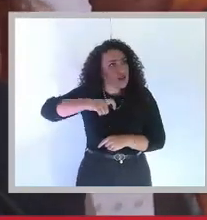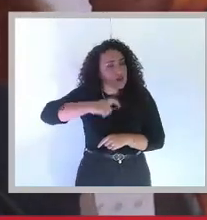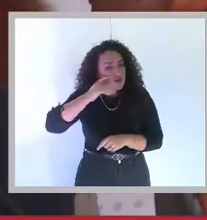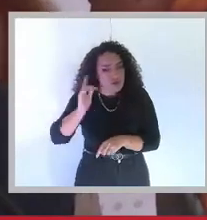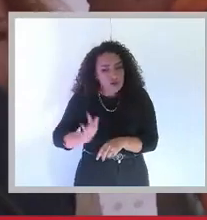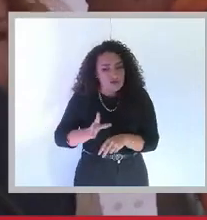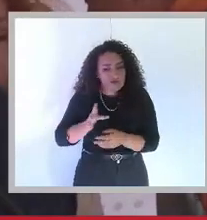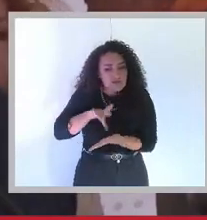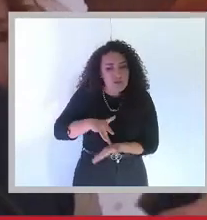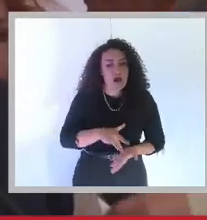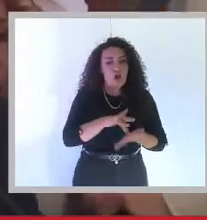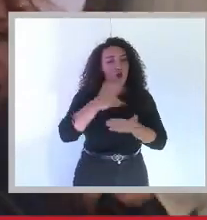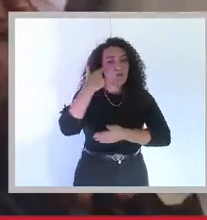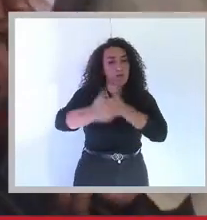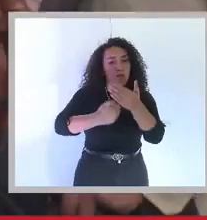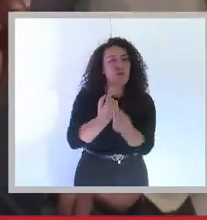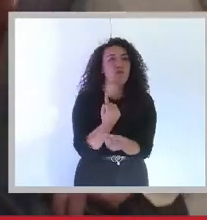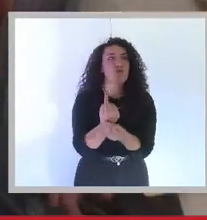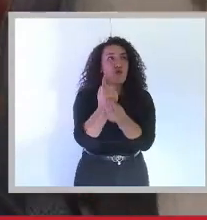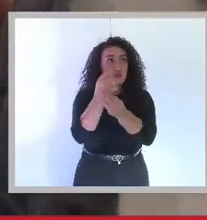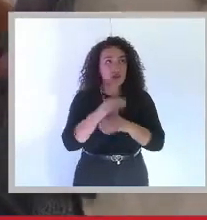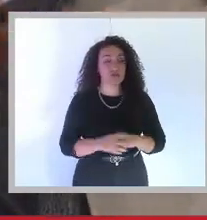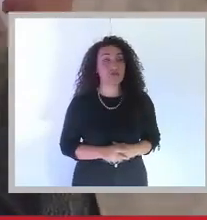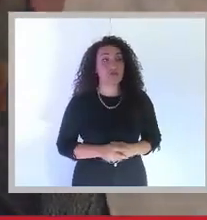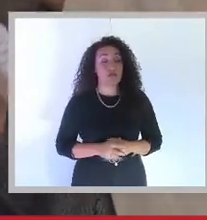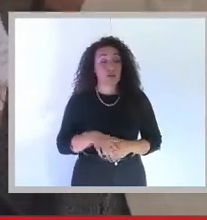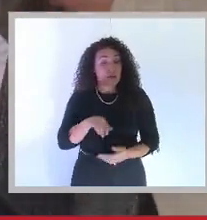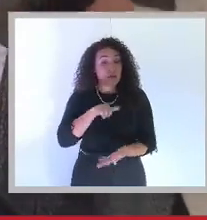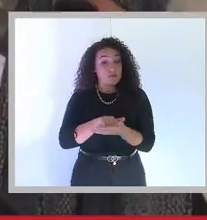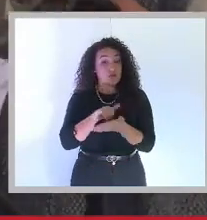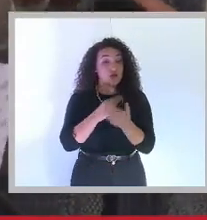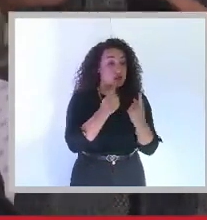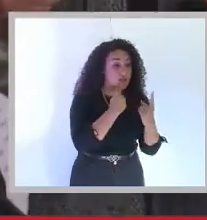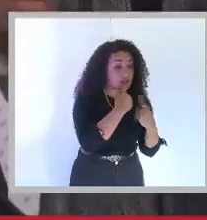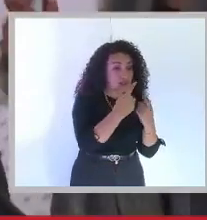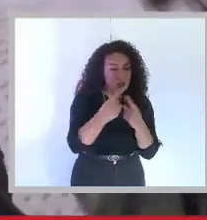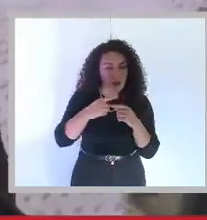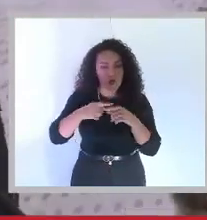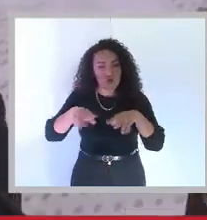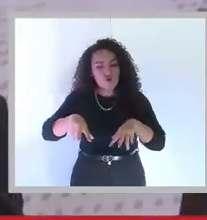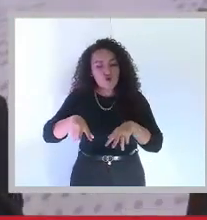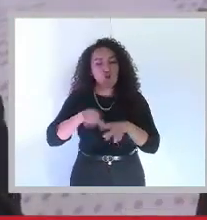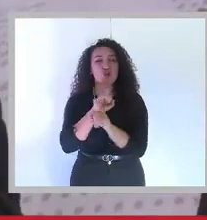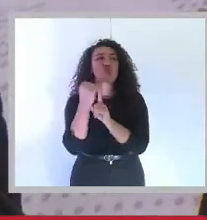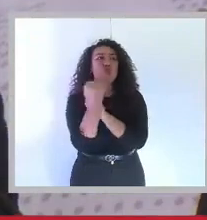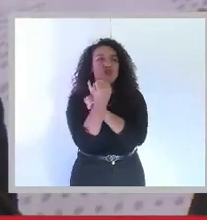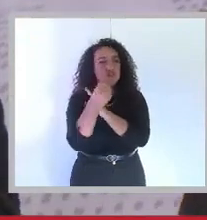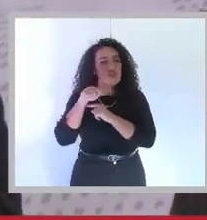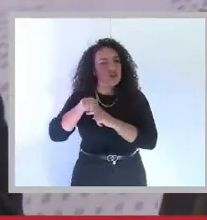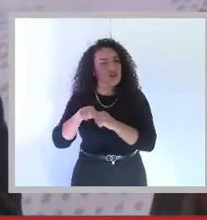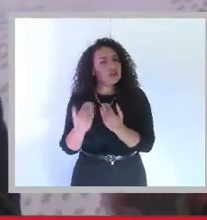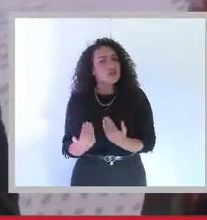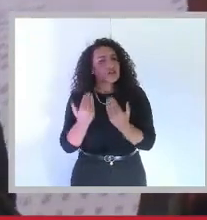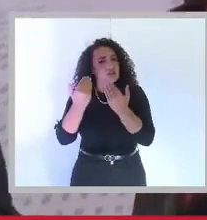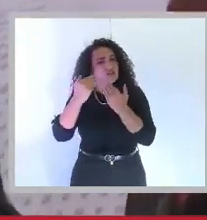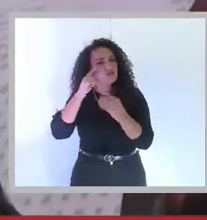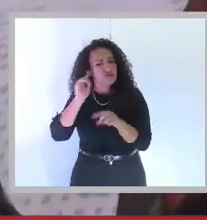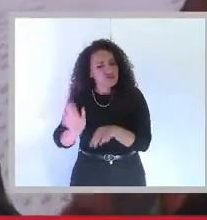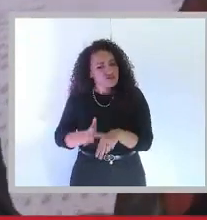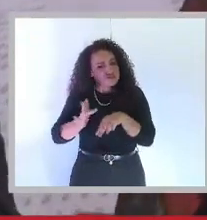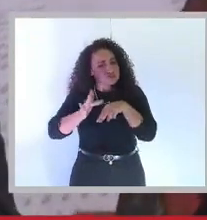político. Así, por extensión, el diálogo social también contribuye a promover una mayor